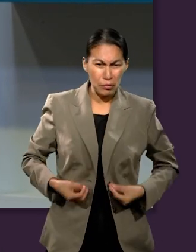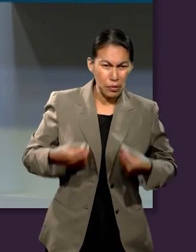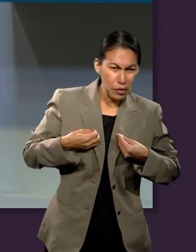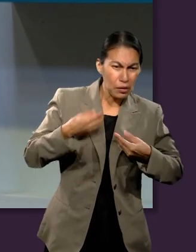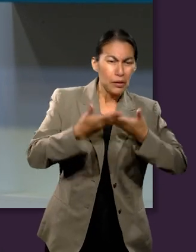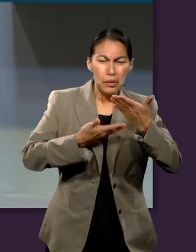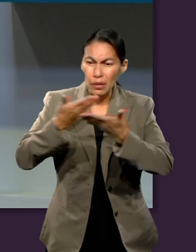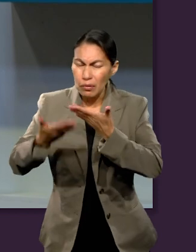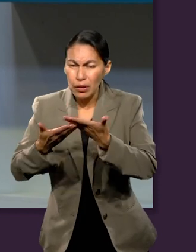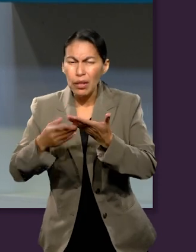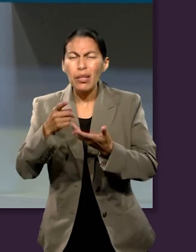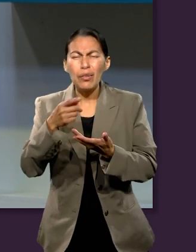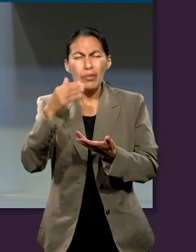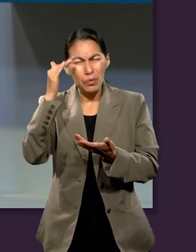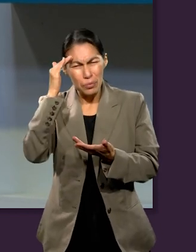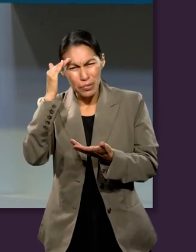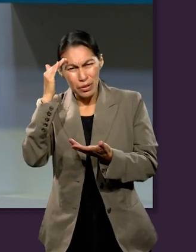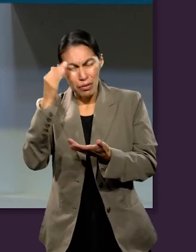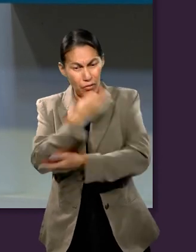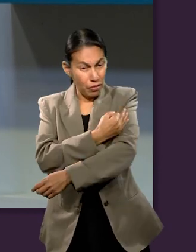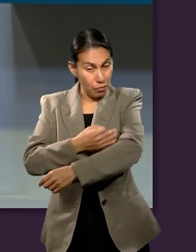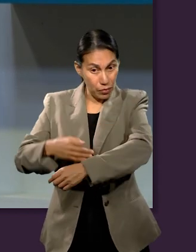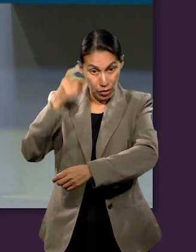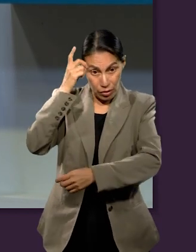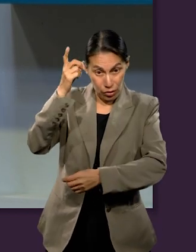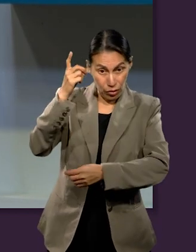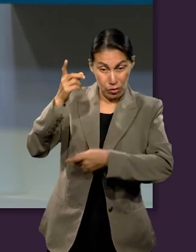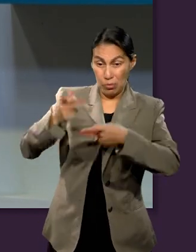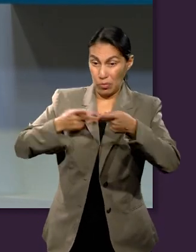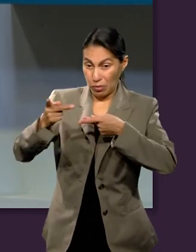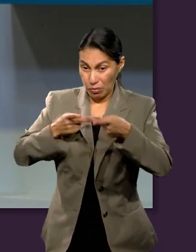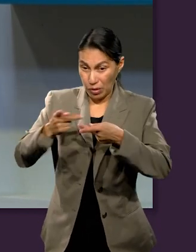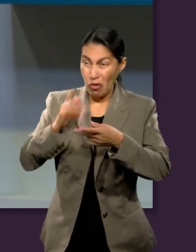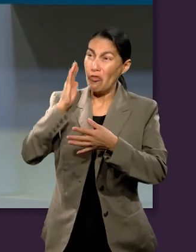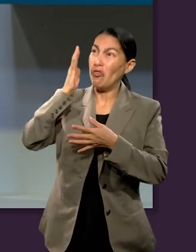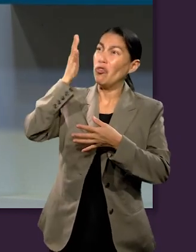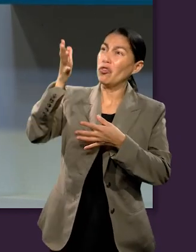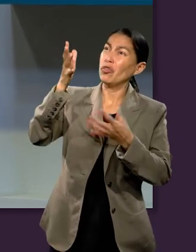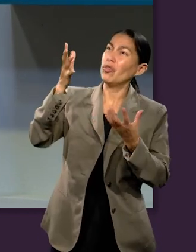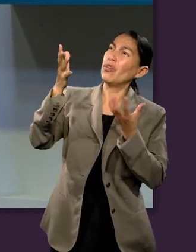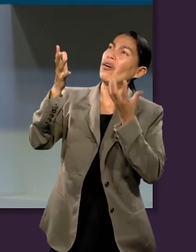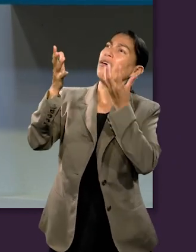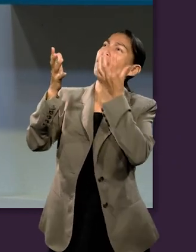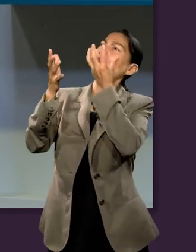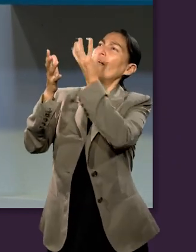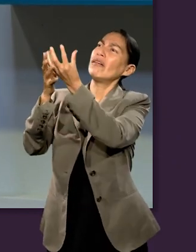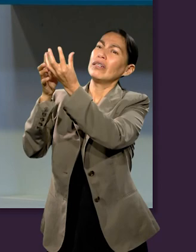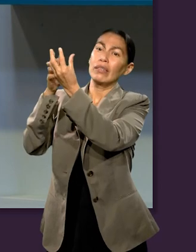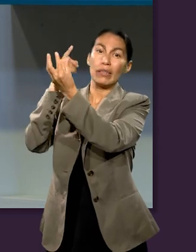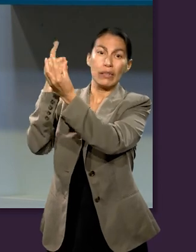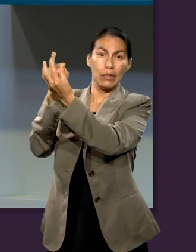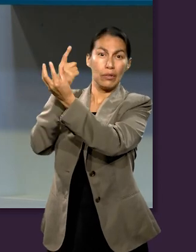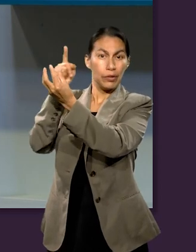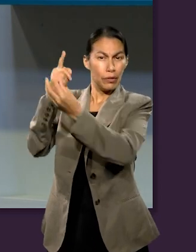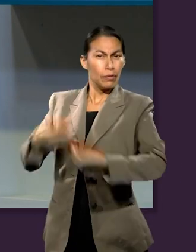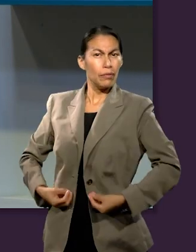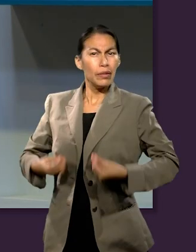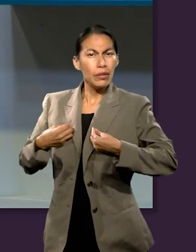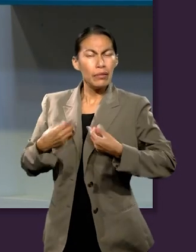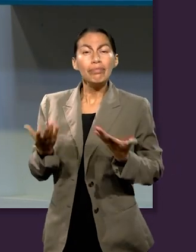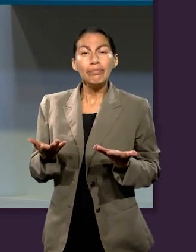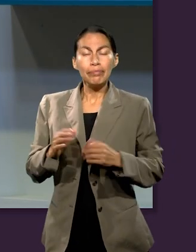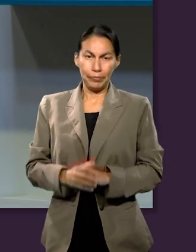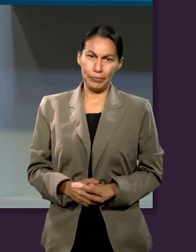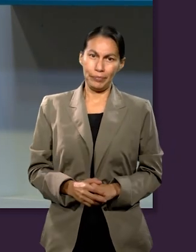países Qué elementos tú Resaltar de la familia de Dios la familia que se